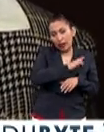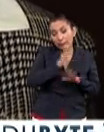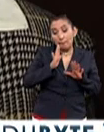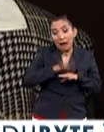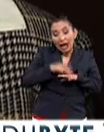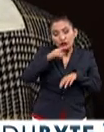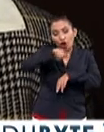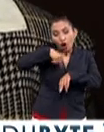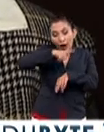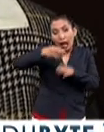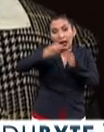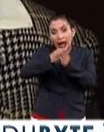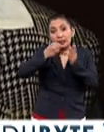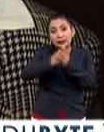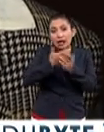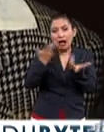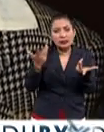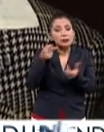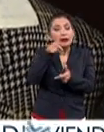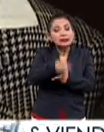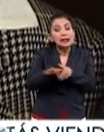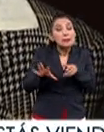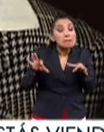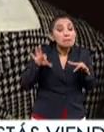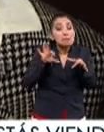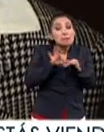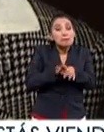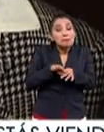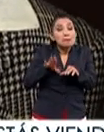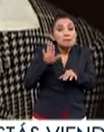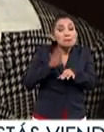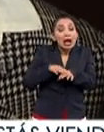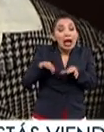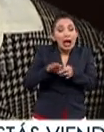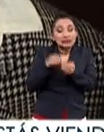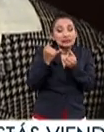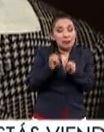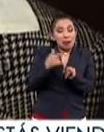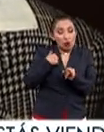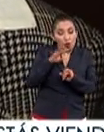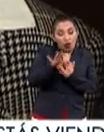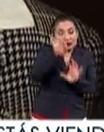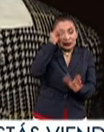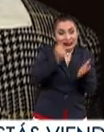tener más horas de clase, tenemos, por así decirlo, esta autonomía